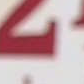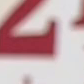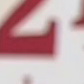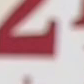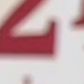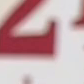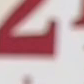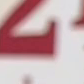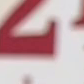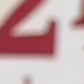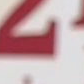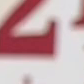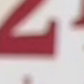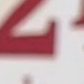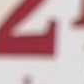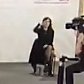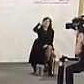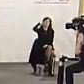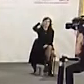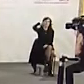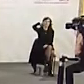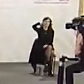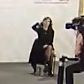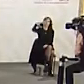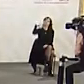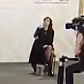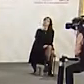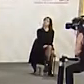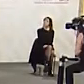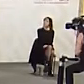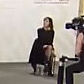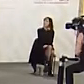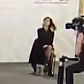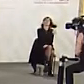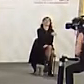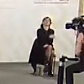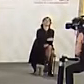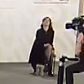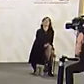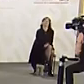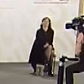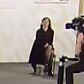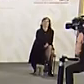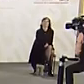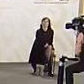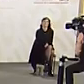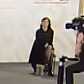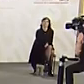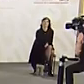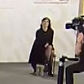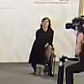de que el soldado es pueblo uniformado, que está lleno de